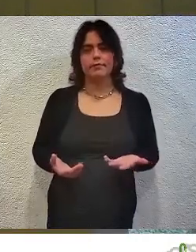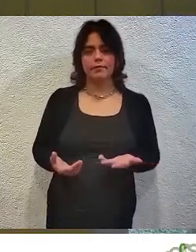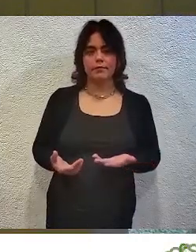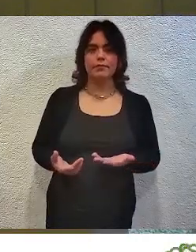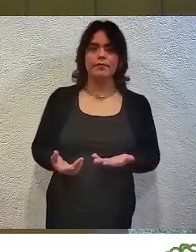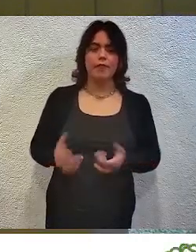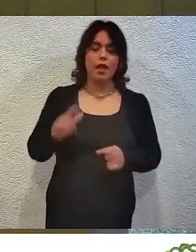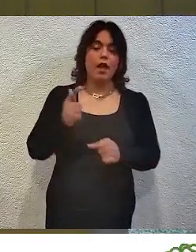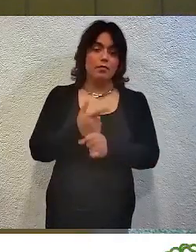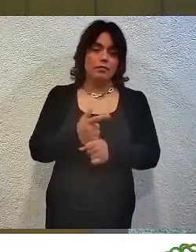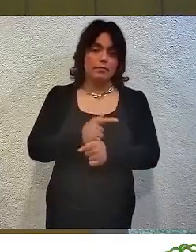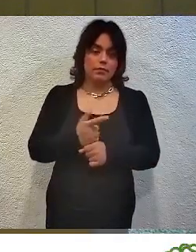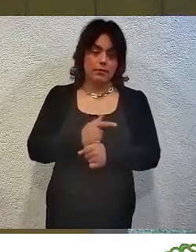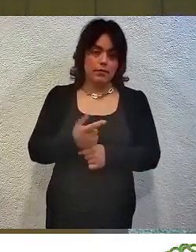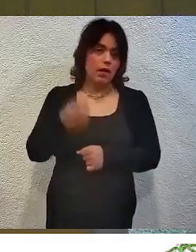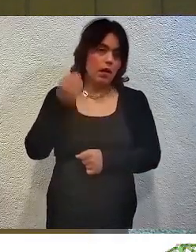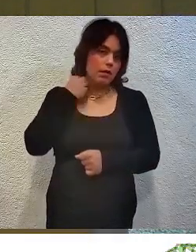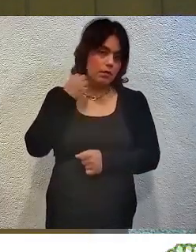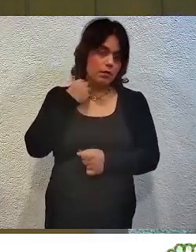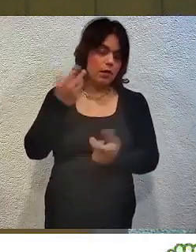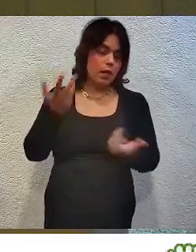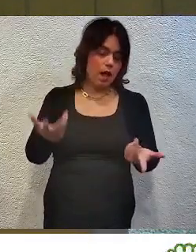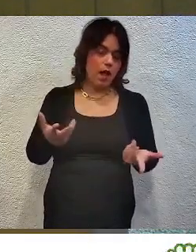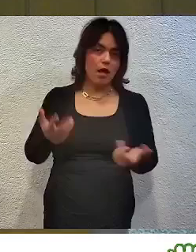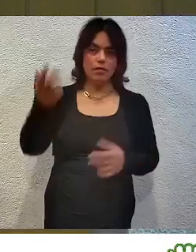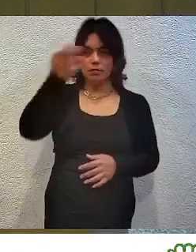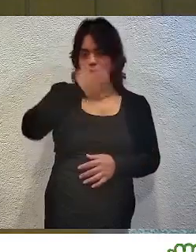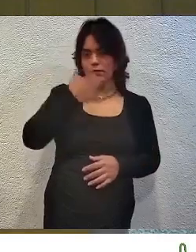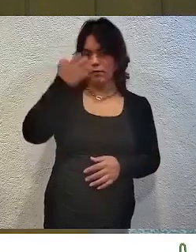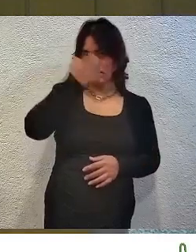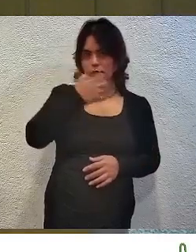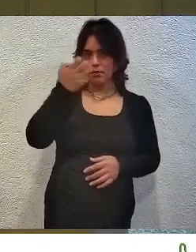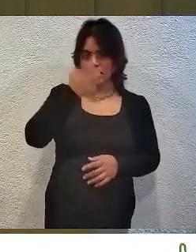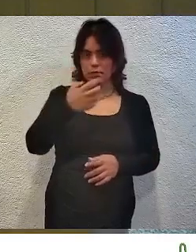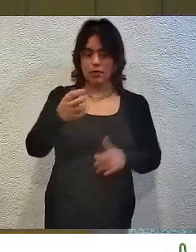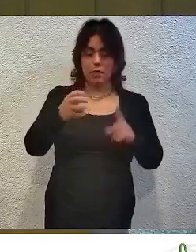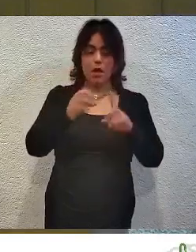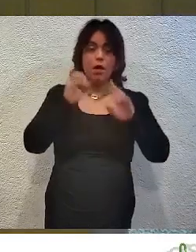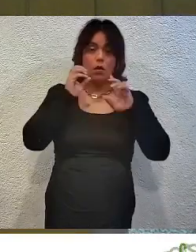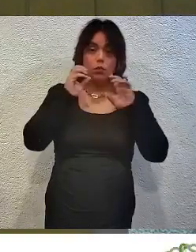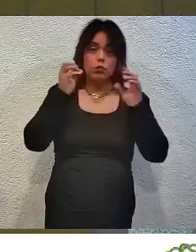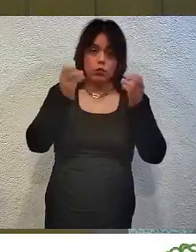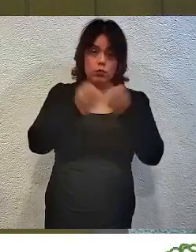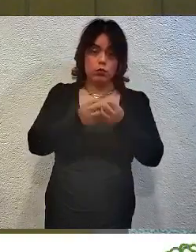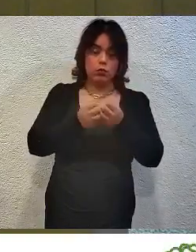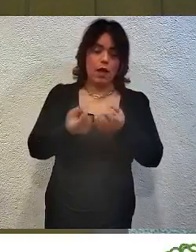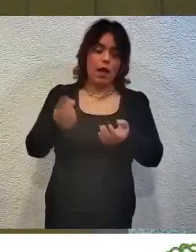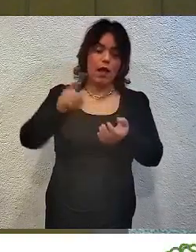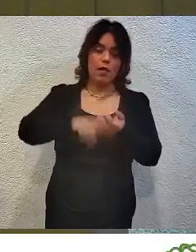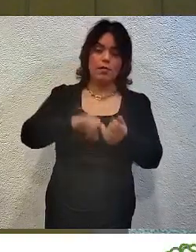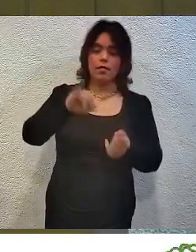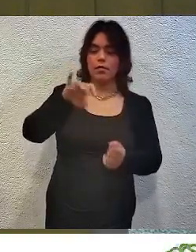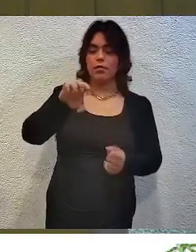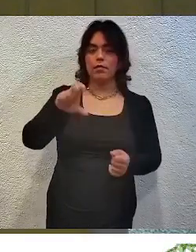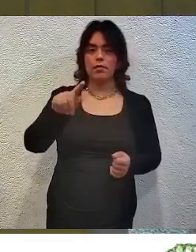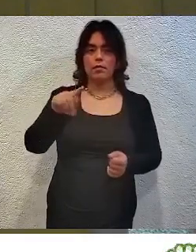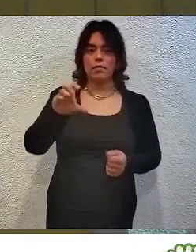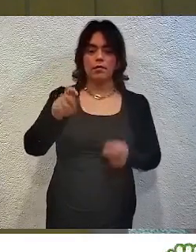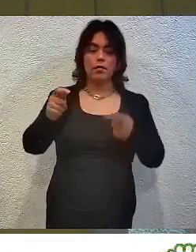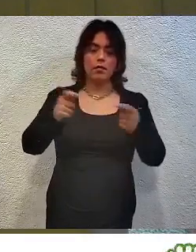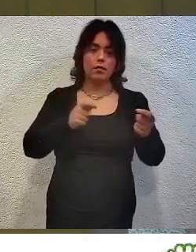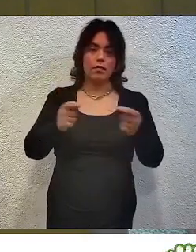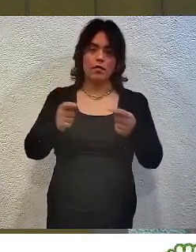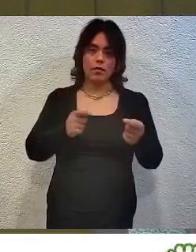Electoral a su vez le da vista al órgano de control interno del Instituto Electoral, y el órgano de control